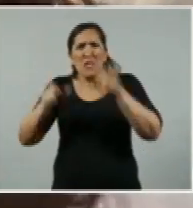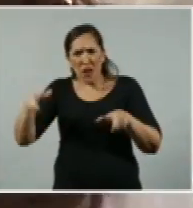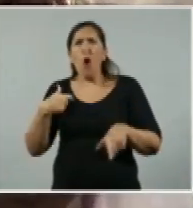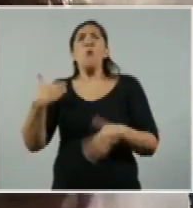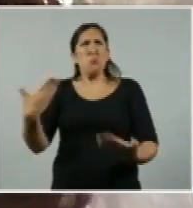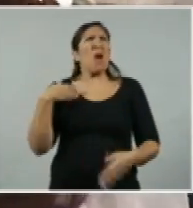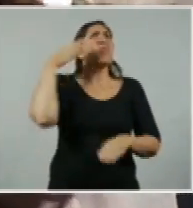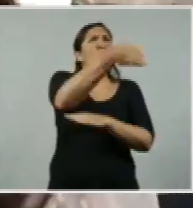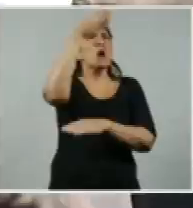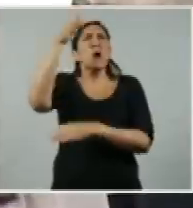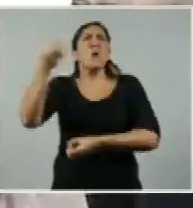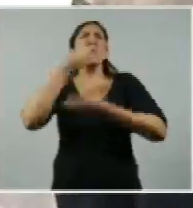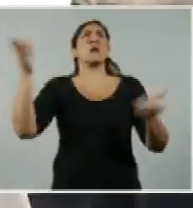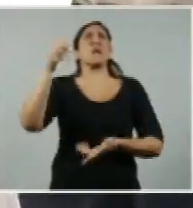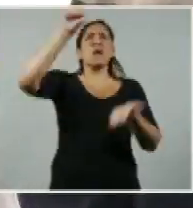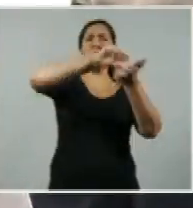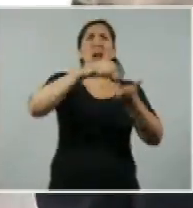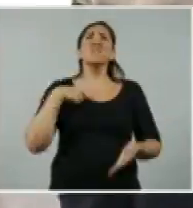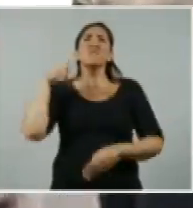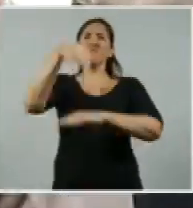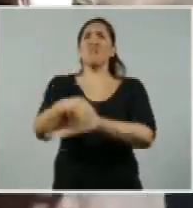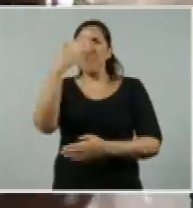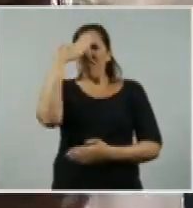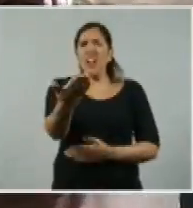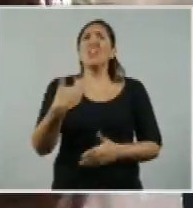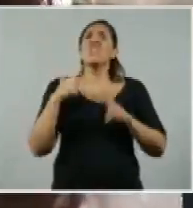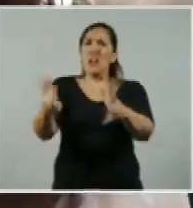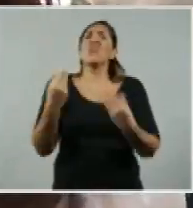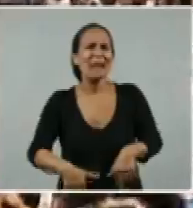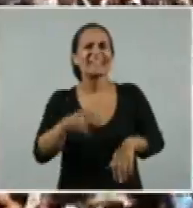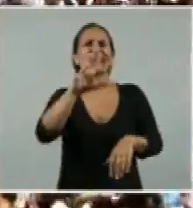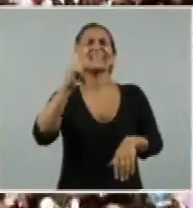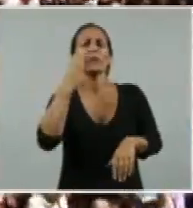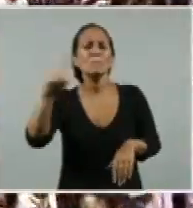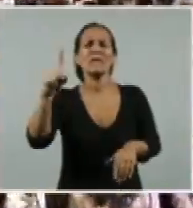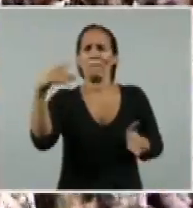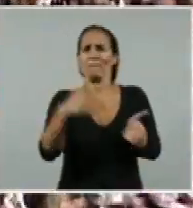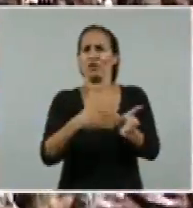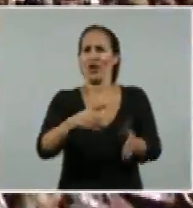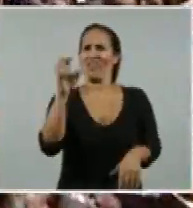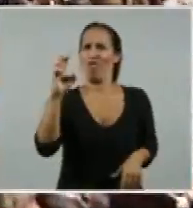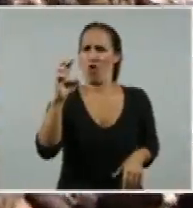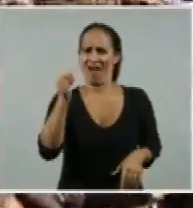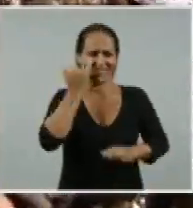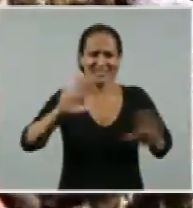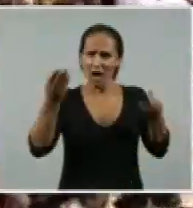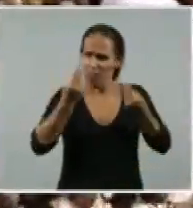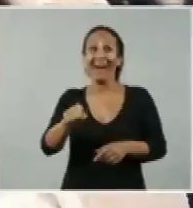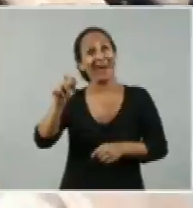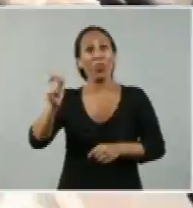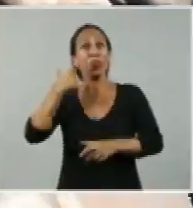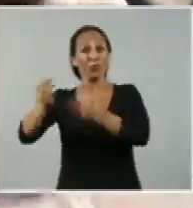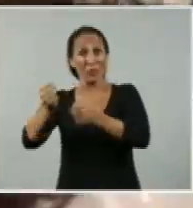países, pararme enfrente y decirle que en la Argentina impera la ley. Este es el verdadero problema que hay en la